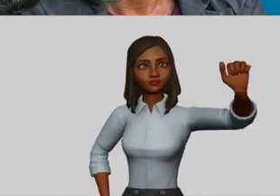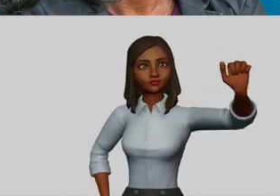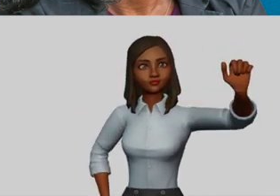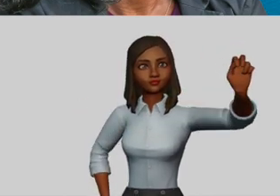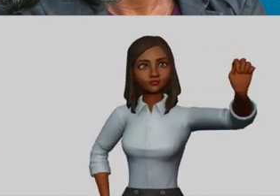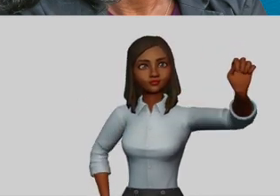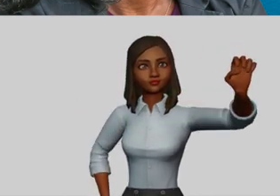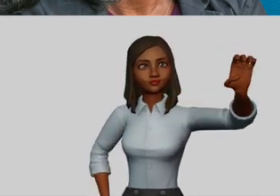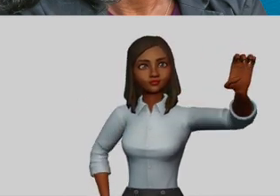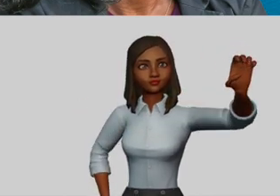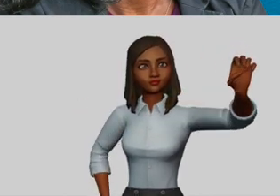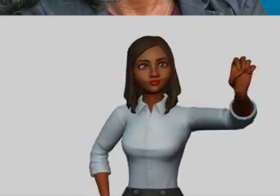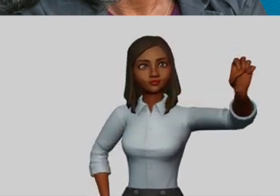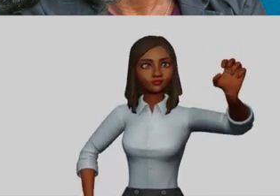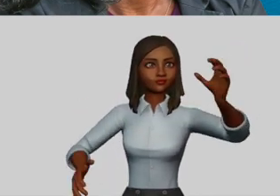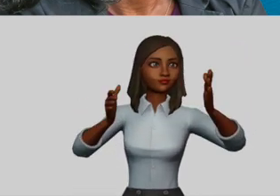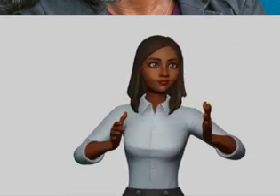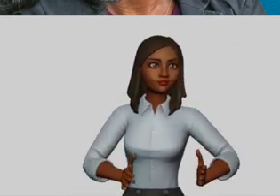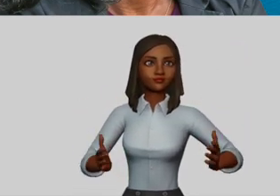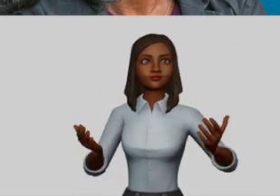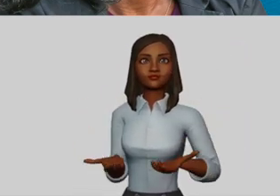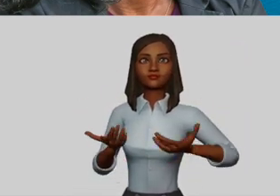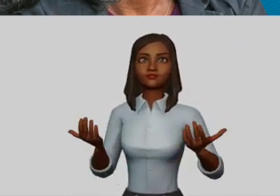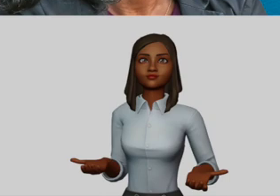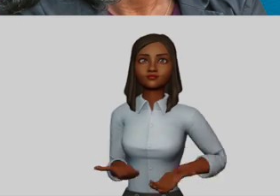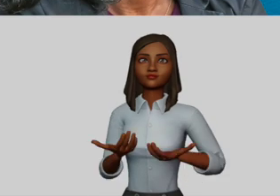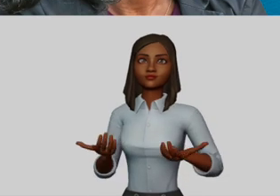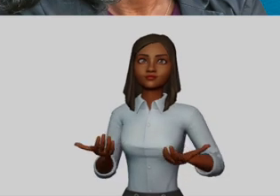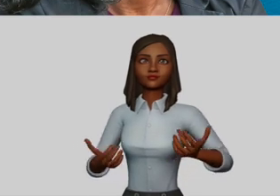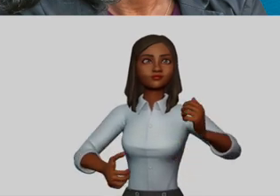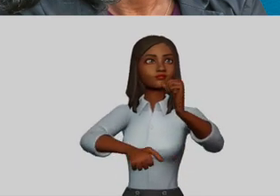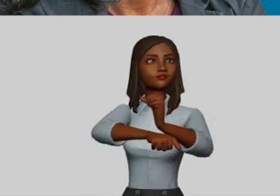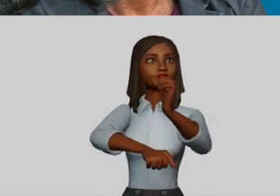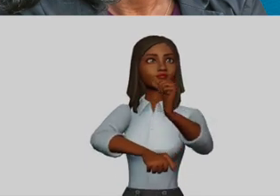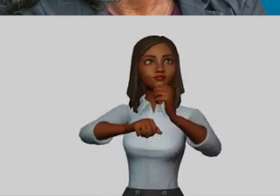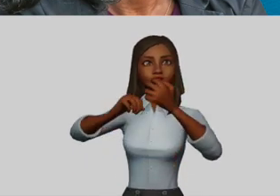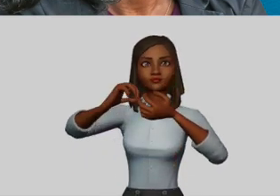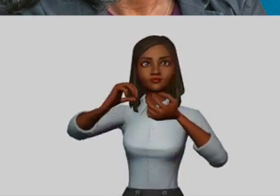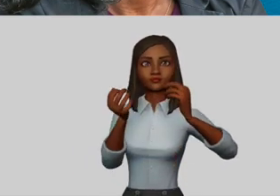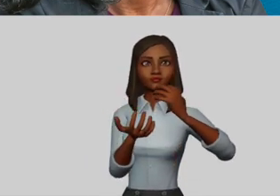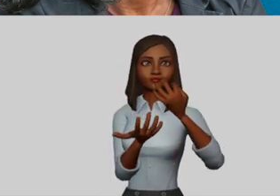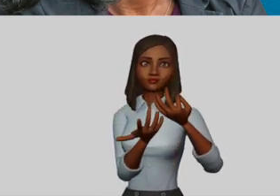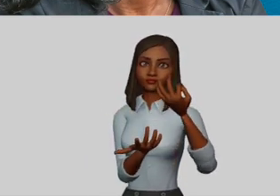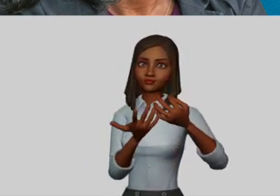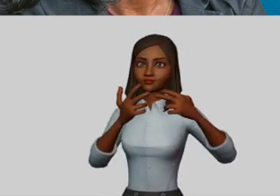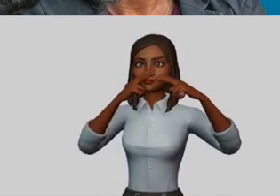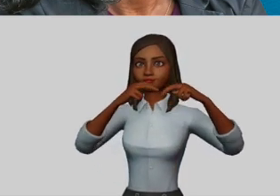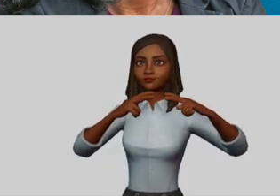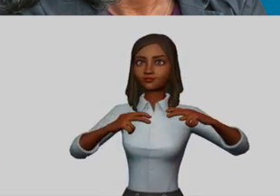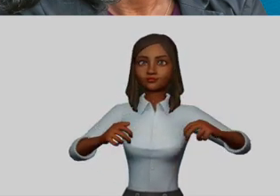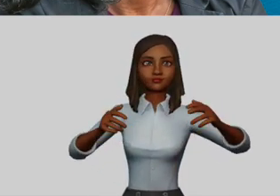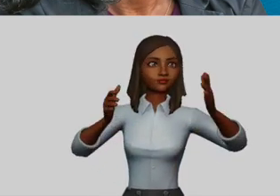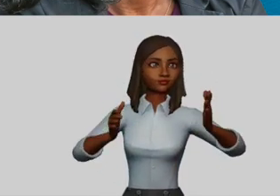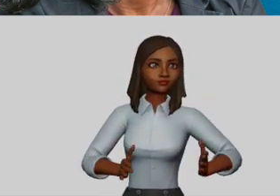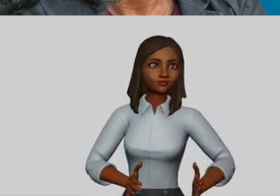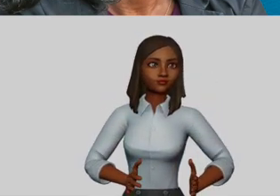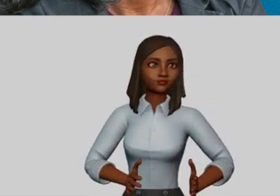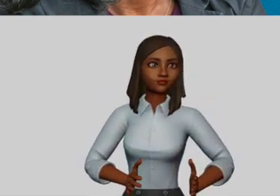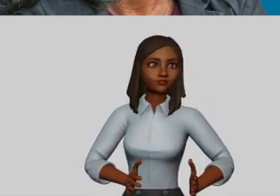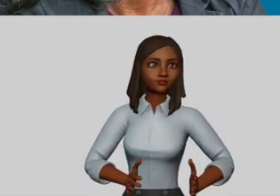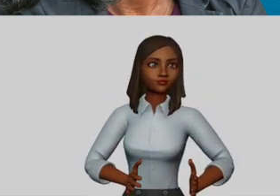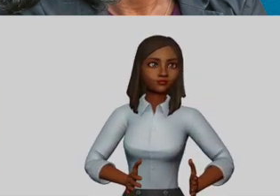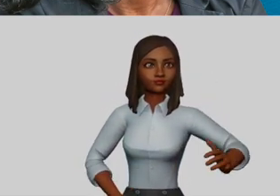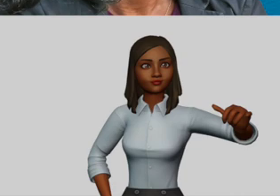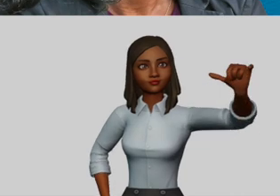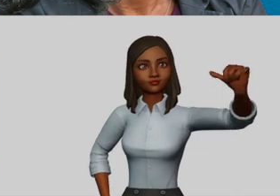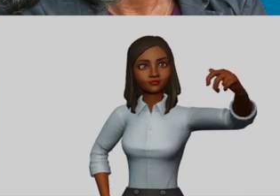cuanto a tema de tecnología, porque empezaste ahí con muchísimo tema de coding. Háblanos un